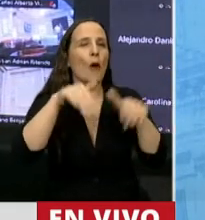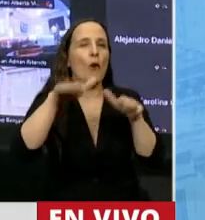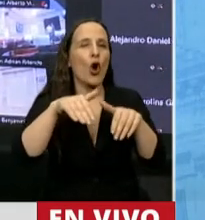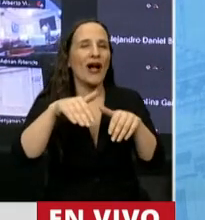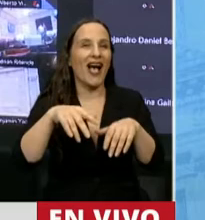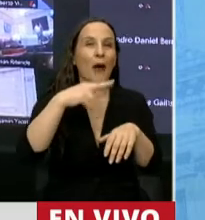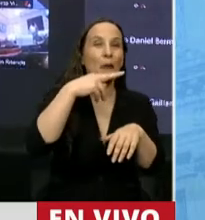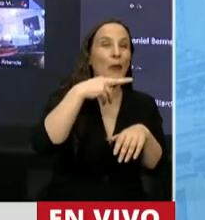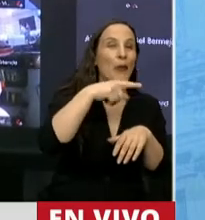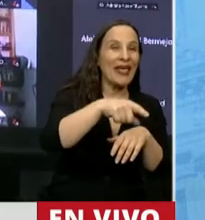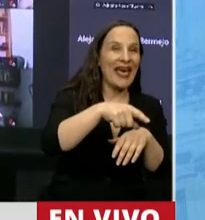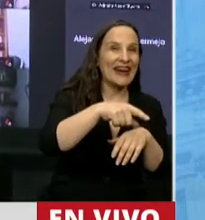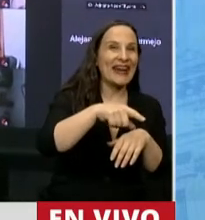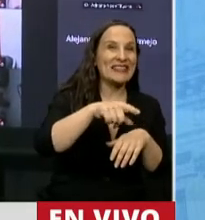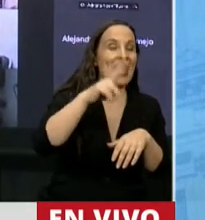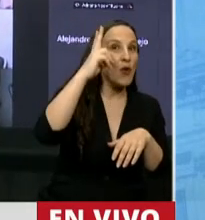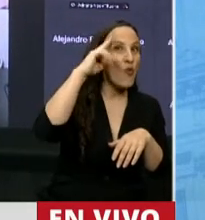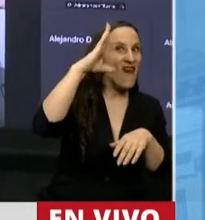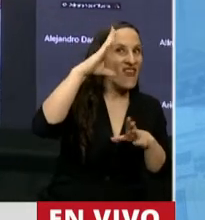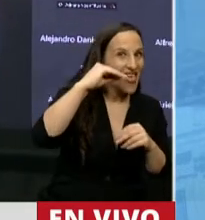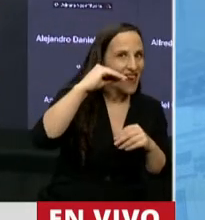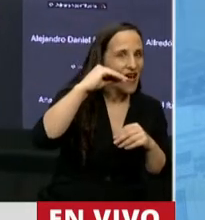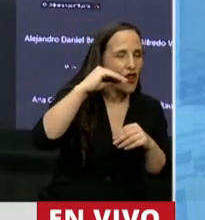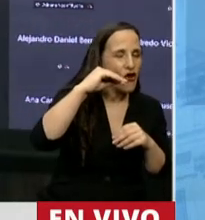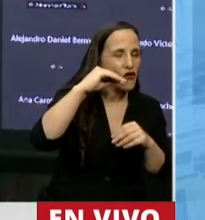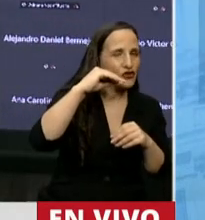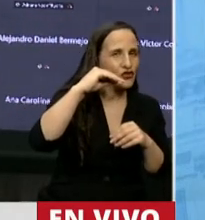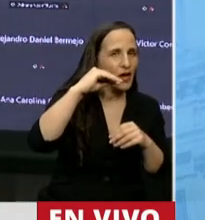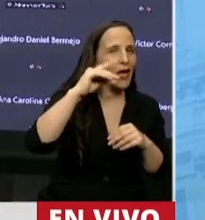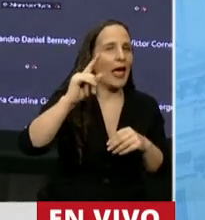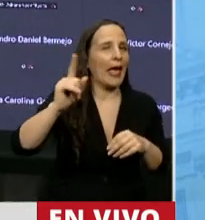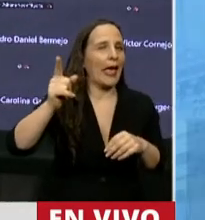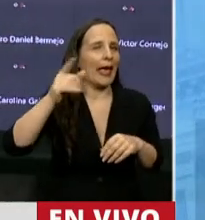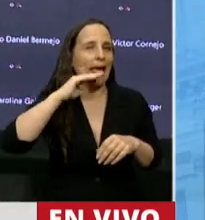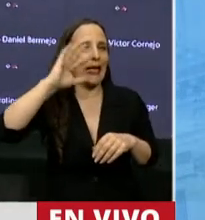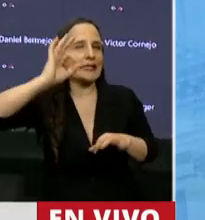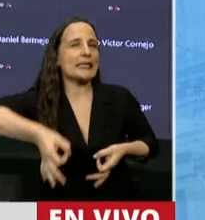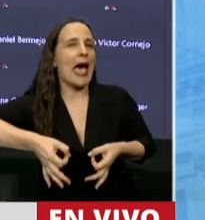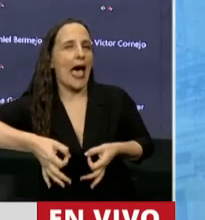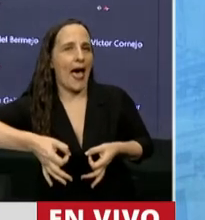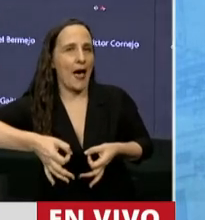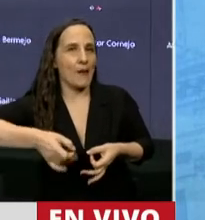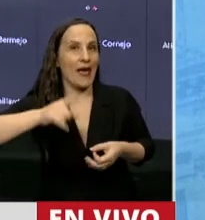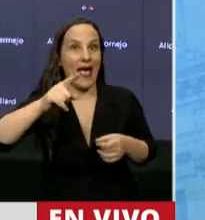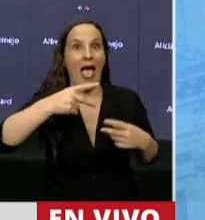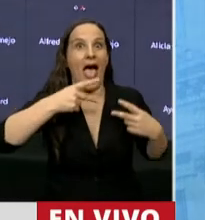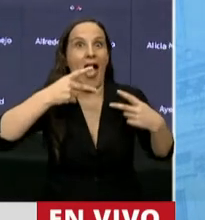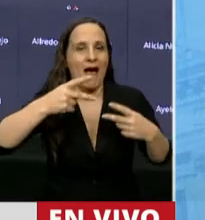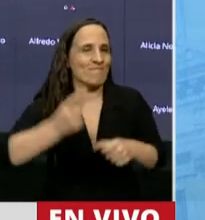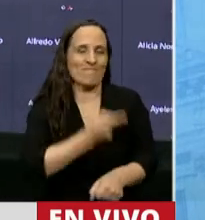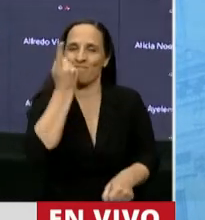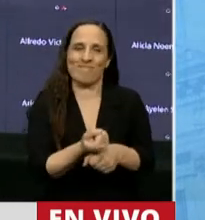un día viernes a las 21 horas, cuando sabe perfectamente que quienes no podemos llegar, de